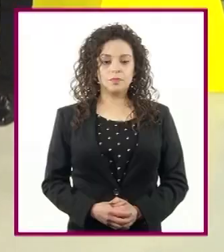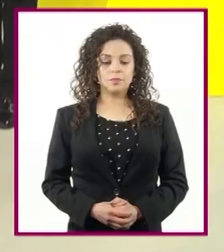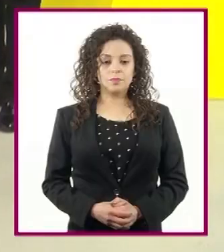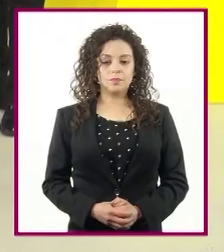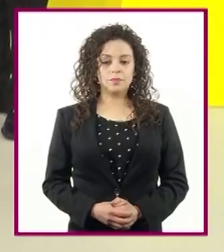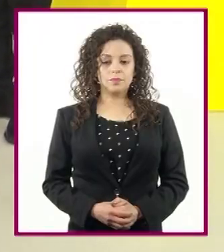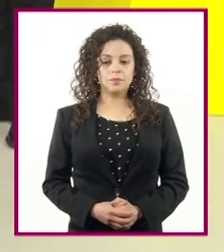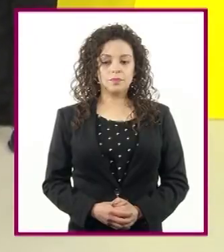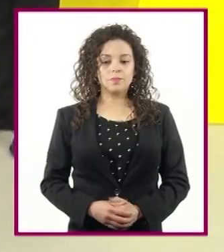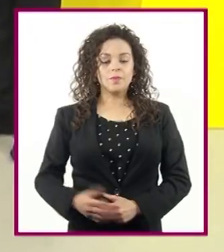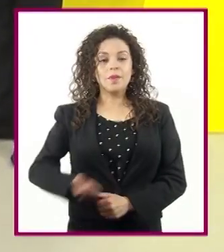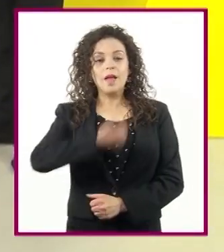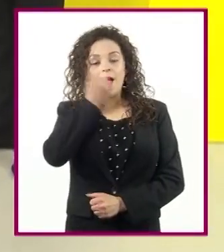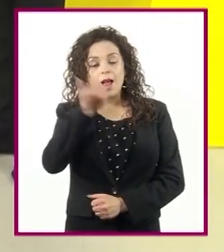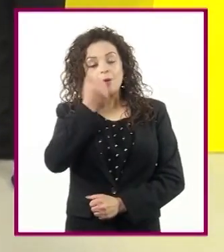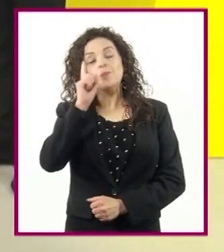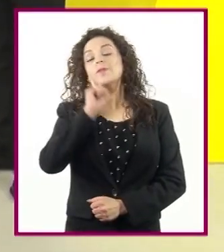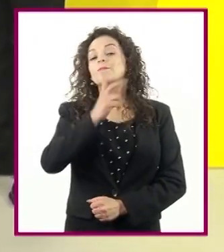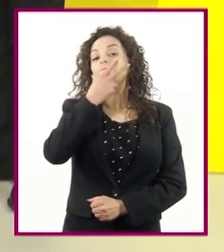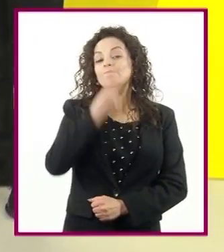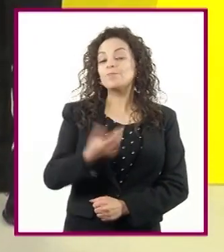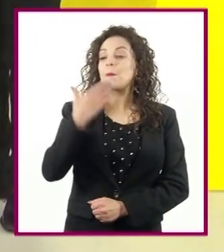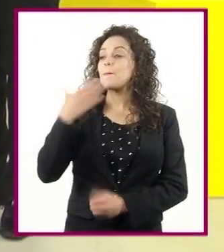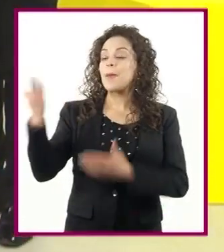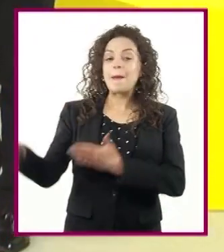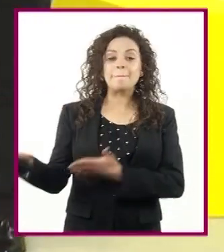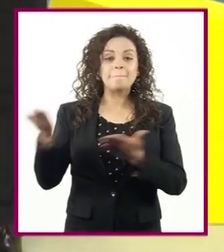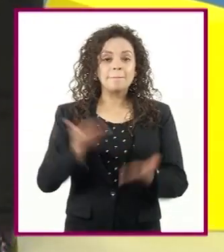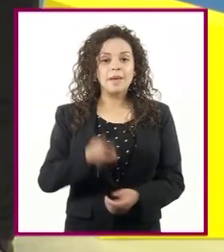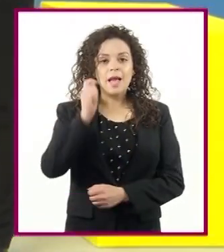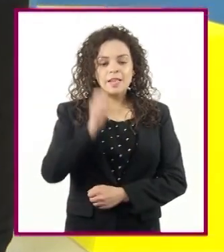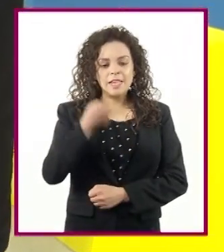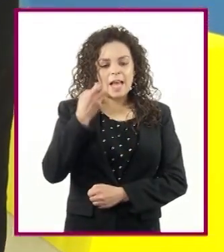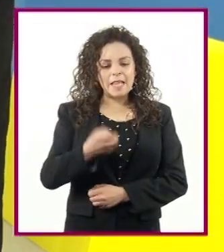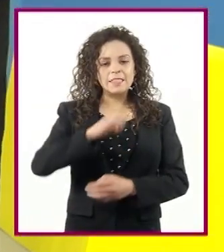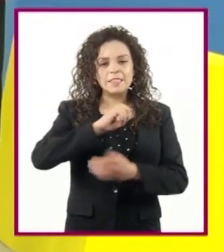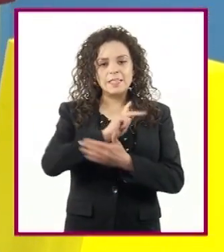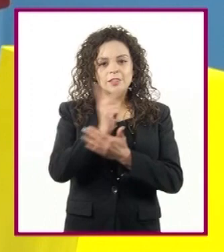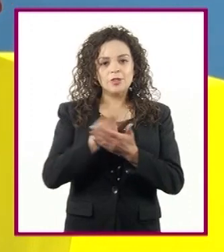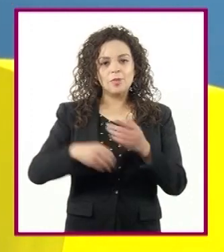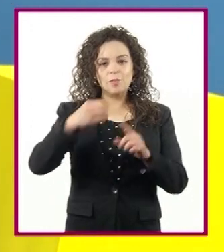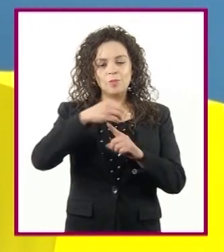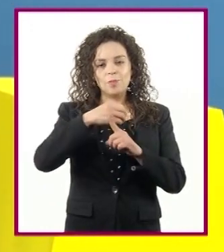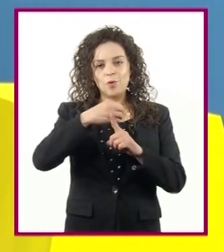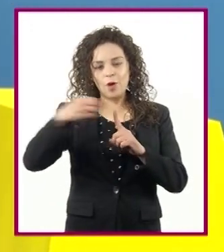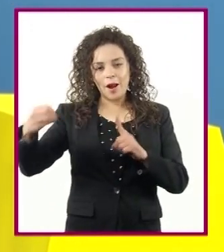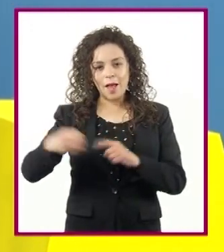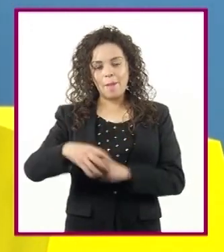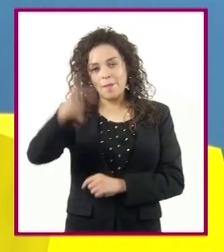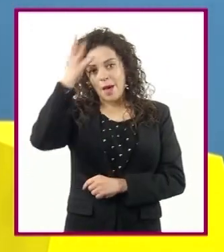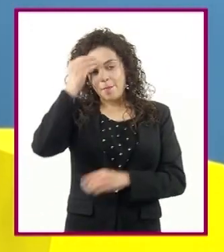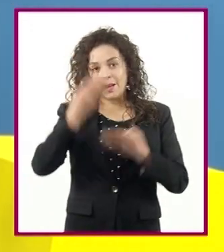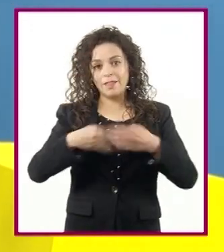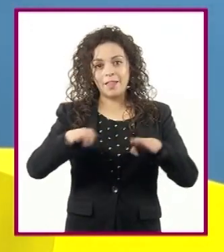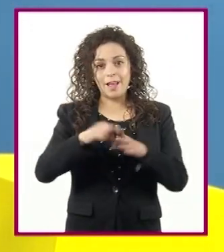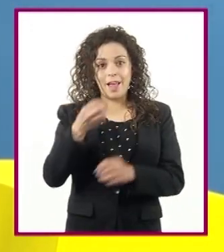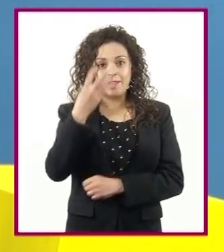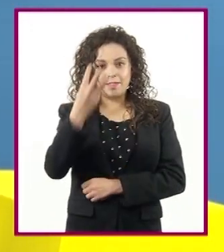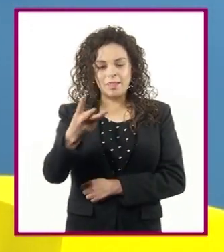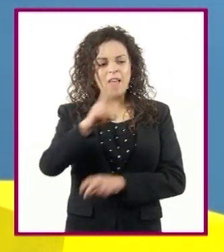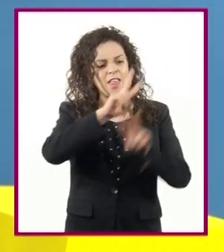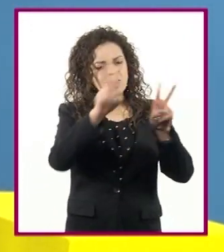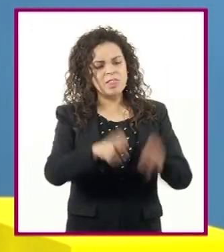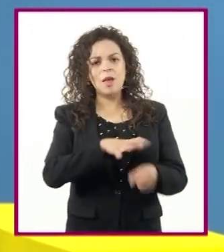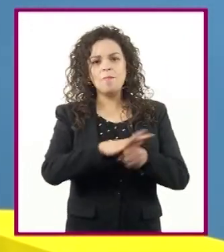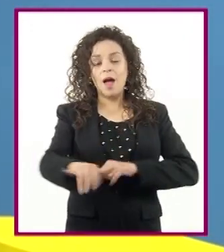Alumnas y alumnos, les damos la bienvenida a una sesión más de Aprende en Casa 3 de la asignatura Geografía, en